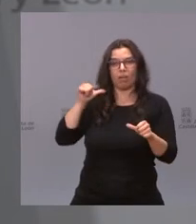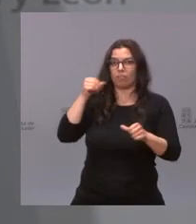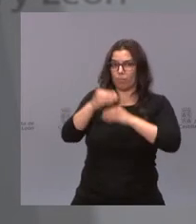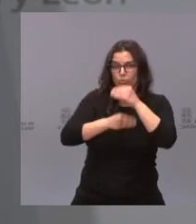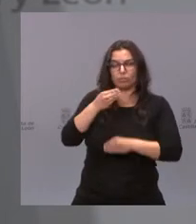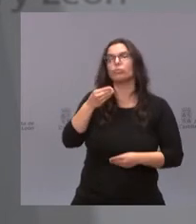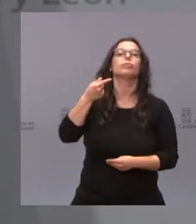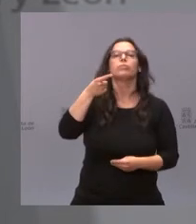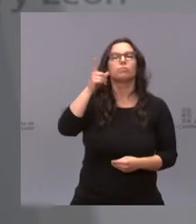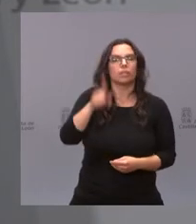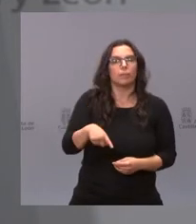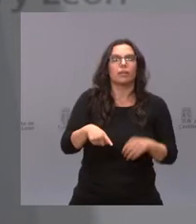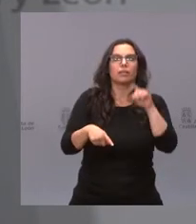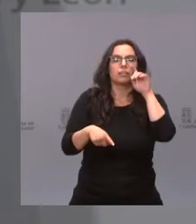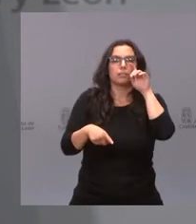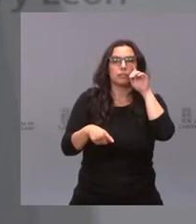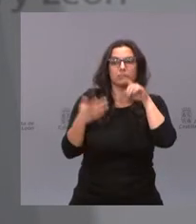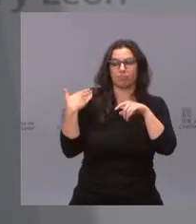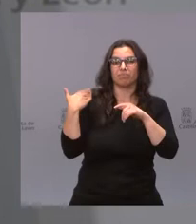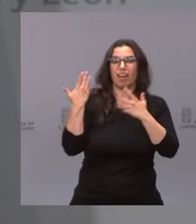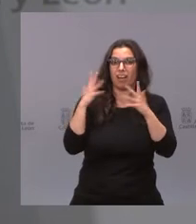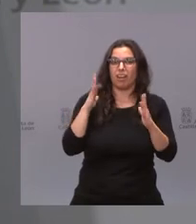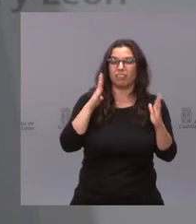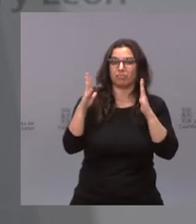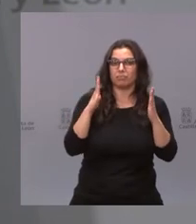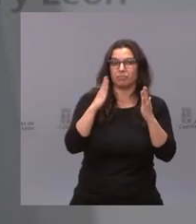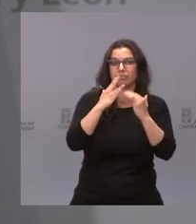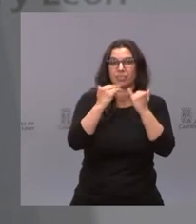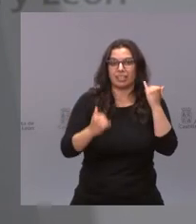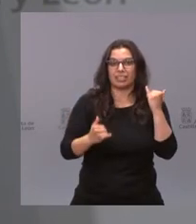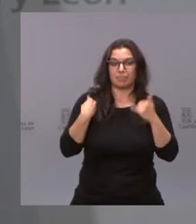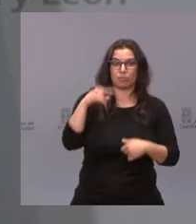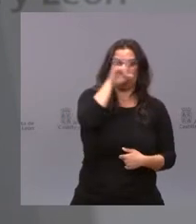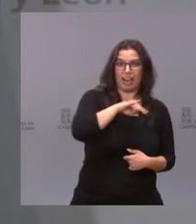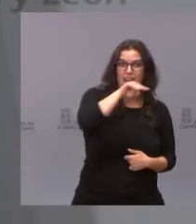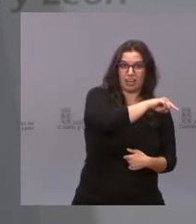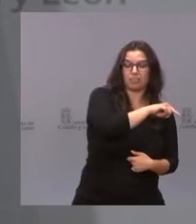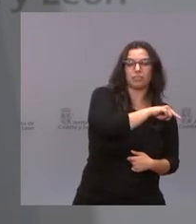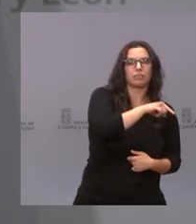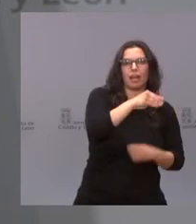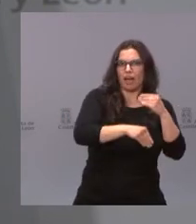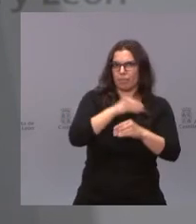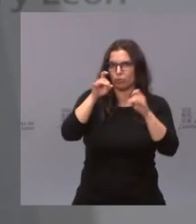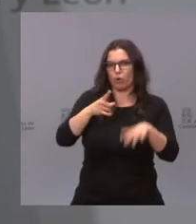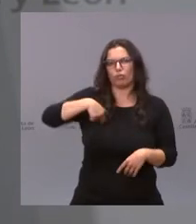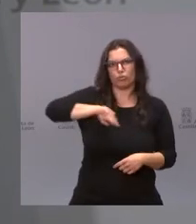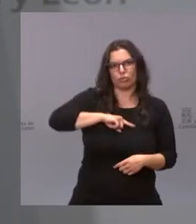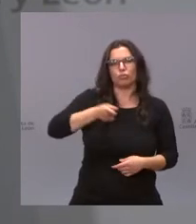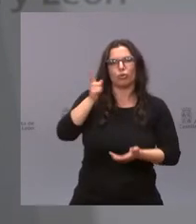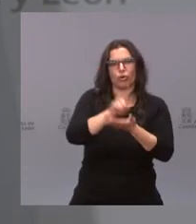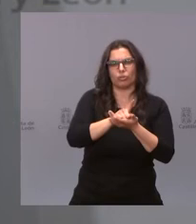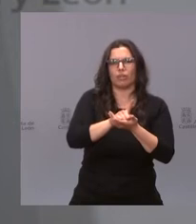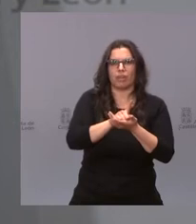también durante la crisis en las Canarias, nuestra comunidad vuelve a ser una de las